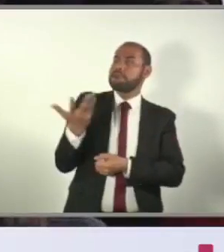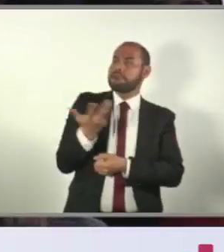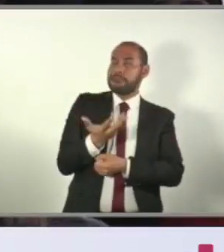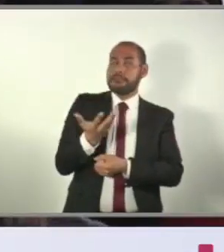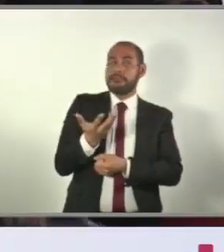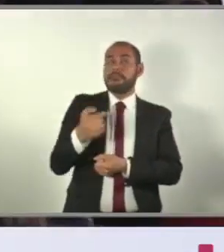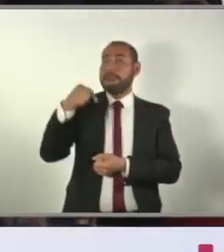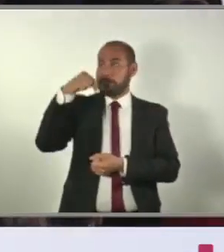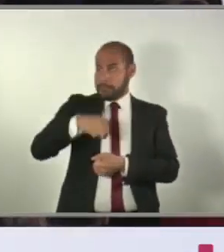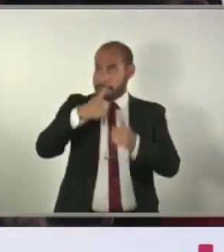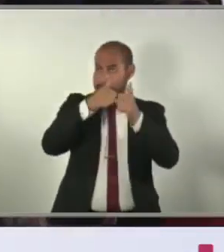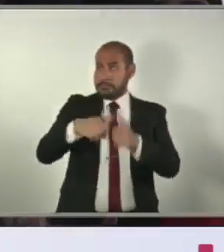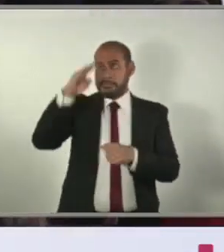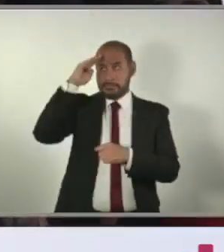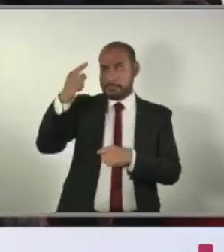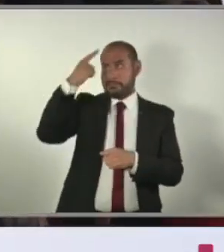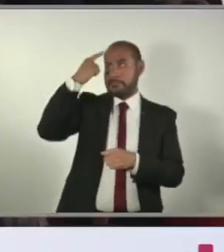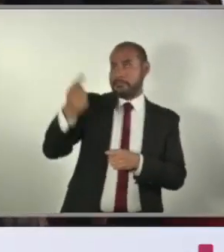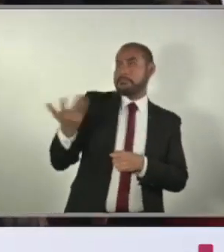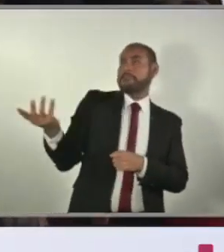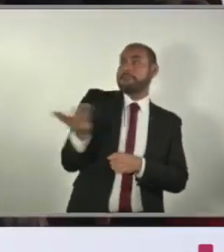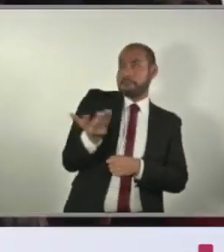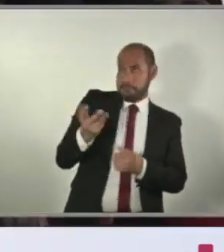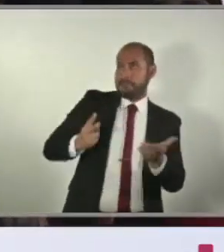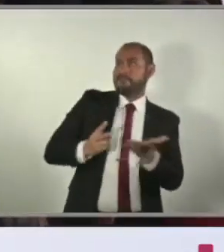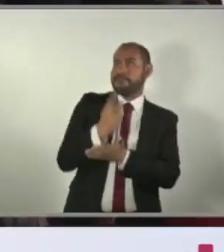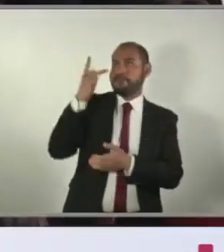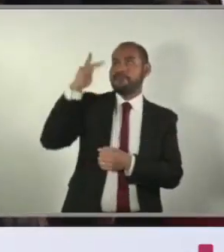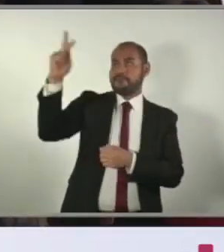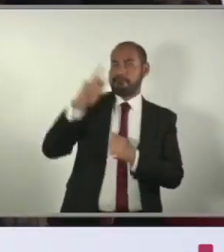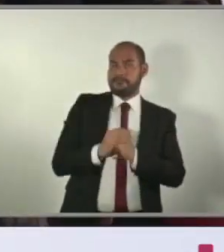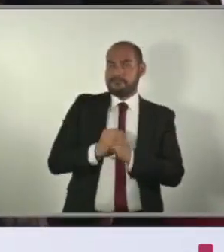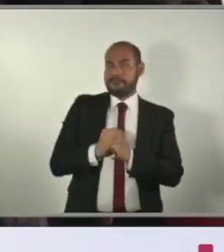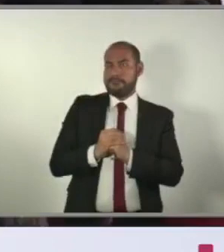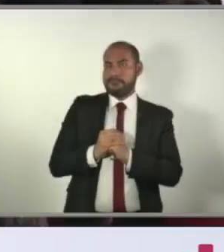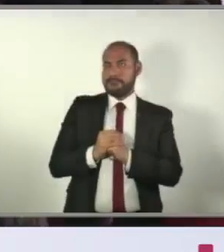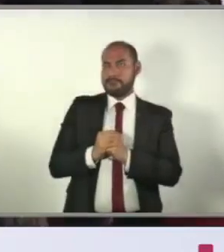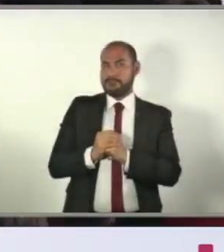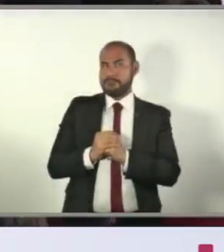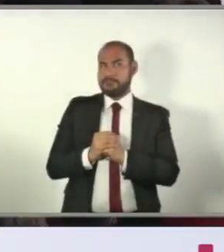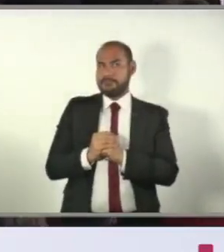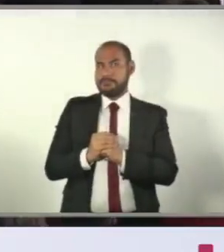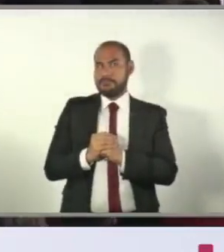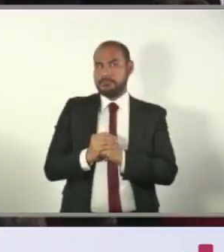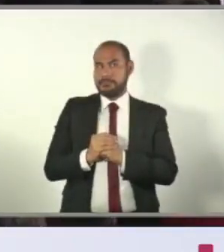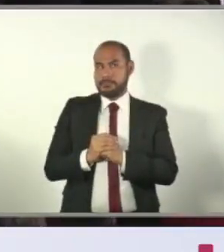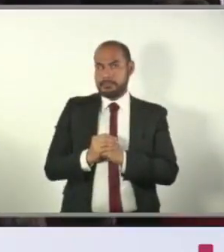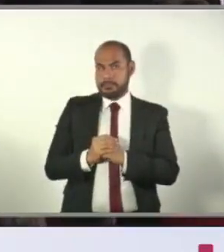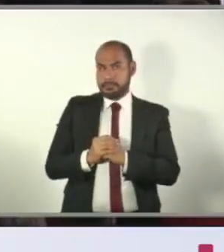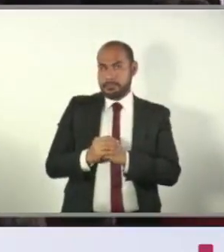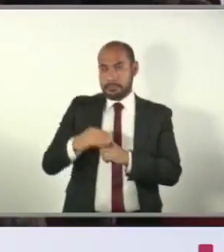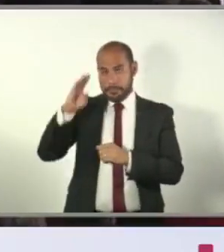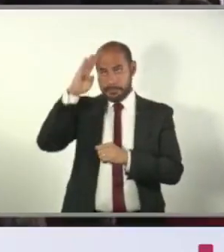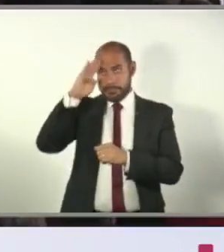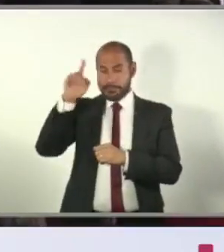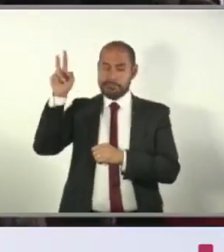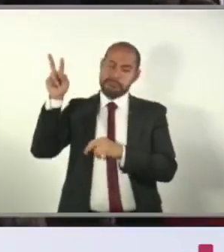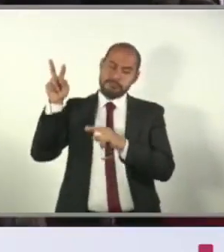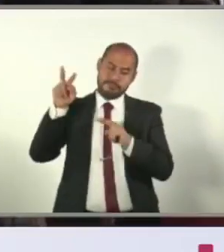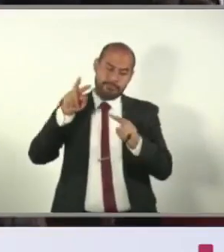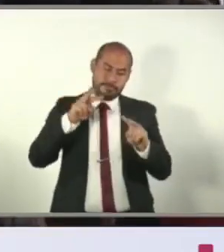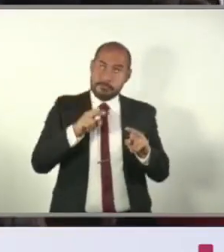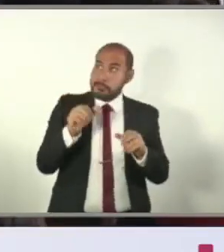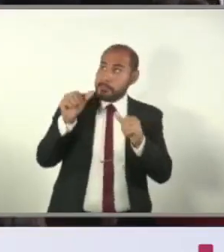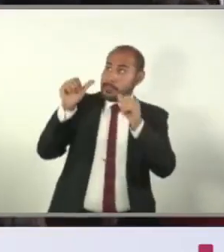Aquí estoy, Señor, para hacer tu voluntad. Con una gran confianza esperé en el Señor. Él se inclinó hacia mí y escuchó